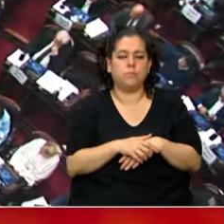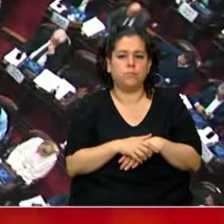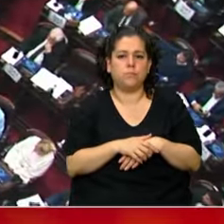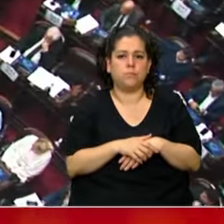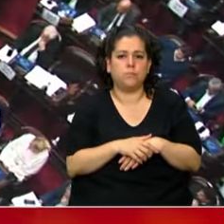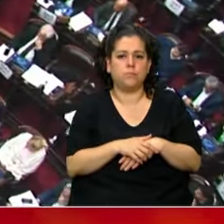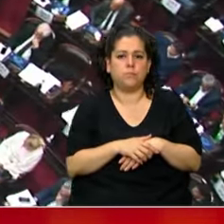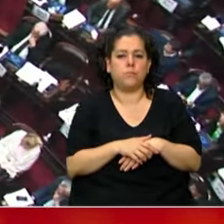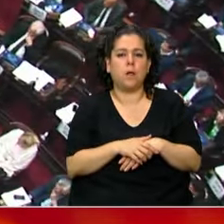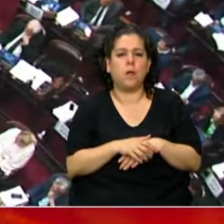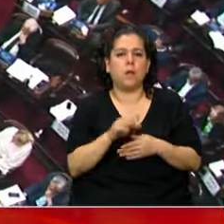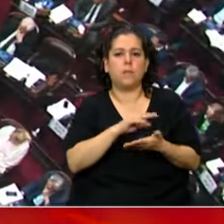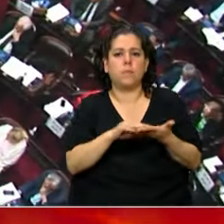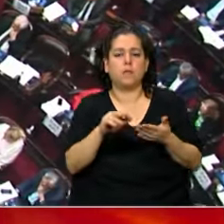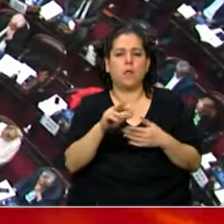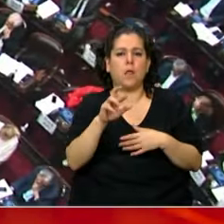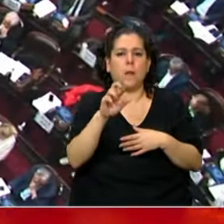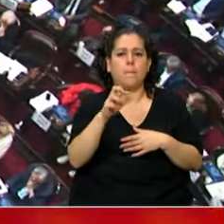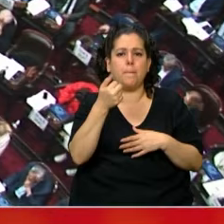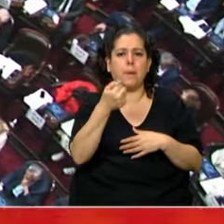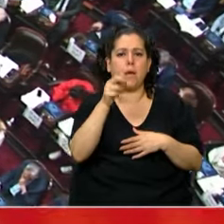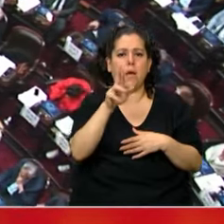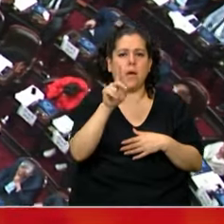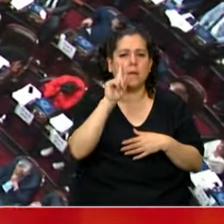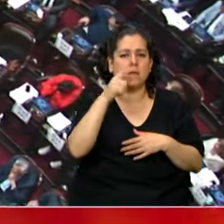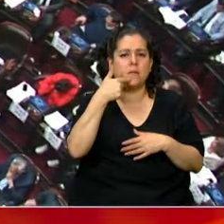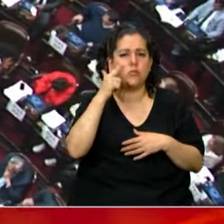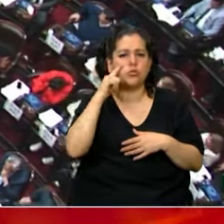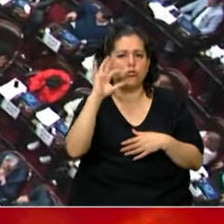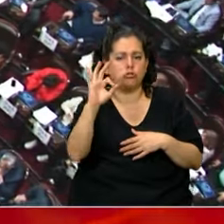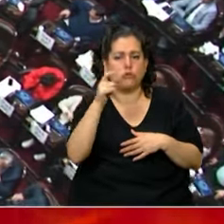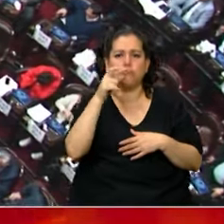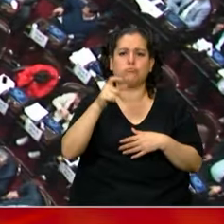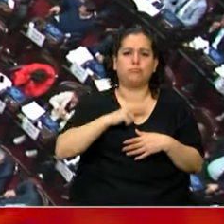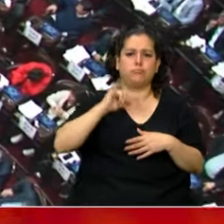negativo diputada paricio afirmativo